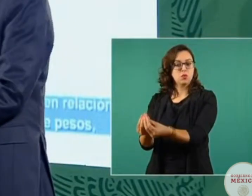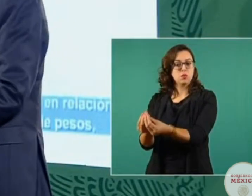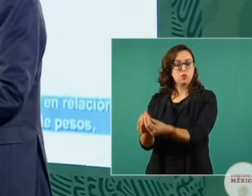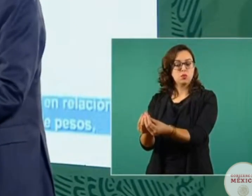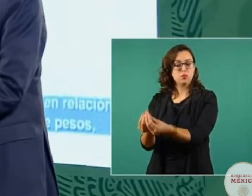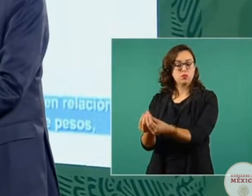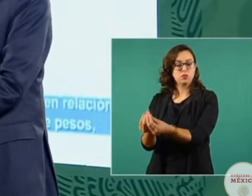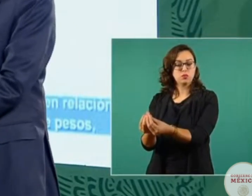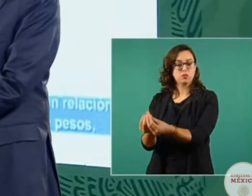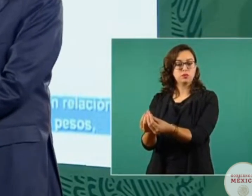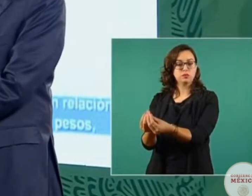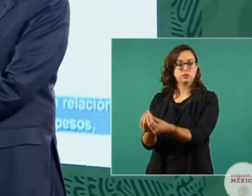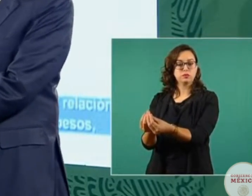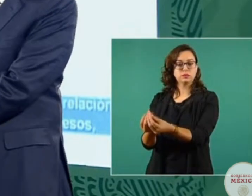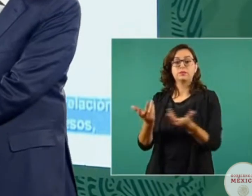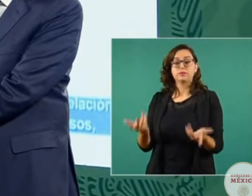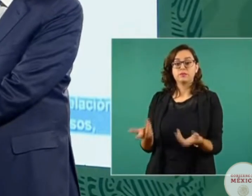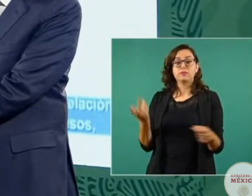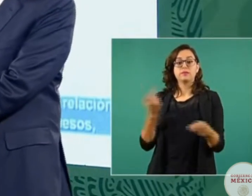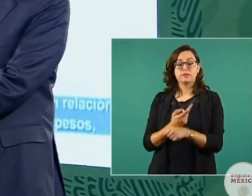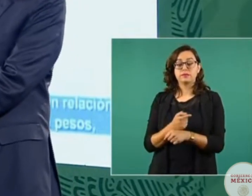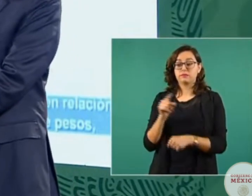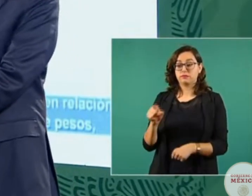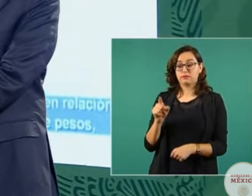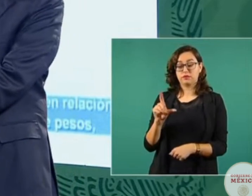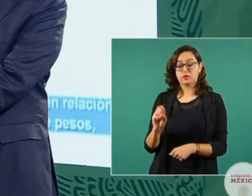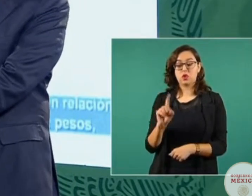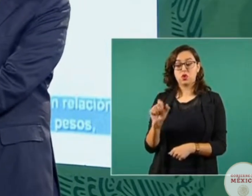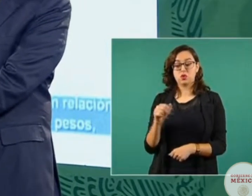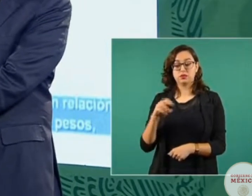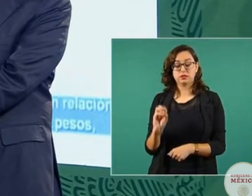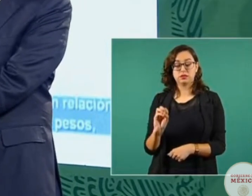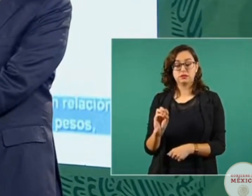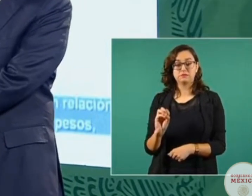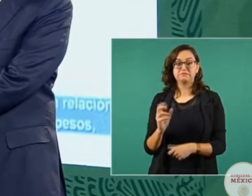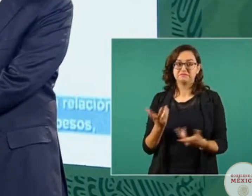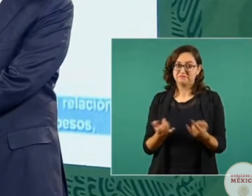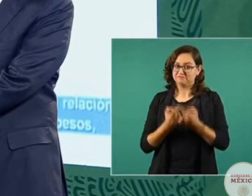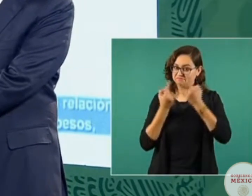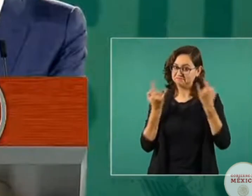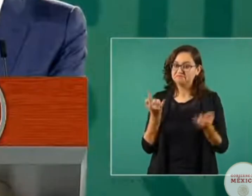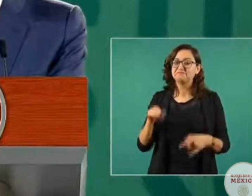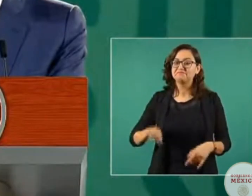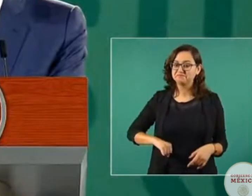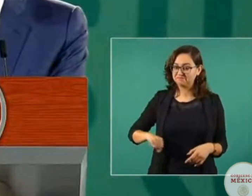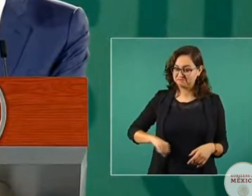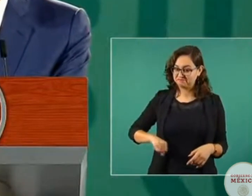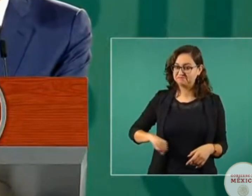Él, este señor Lozano, es que es interesante todo, ¿no?